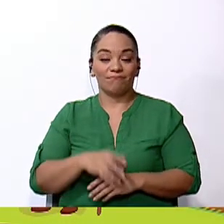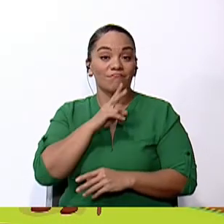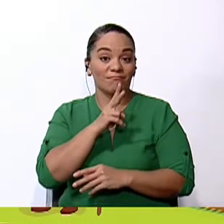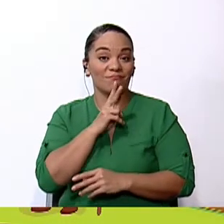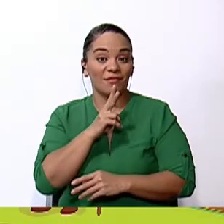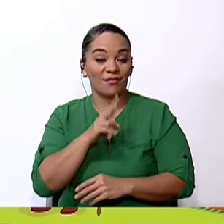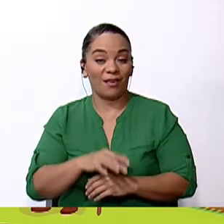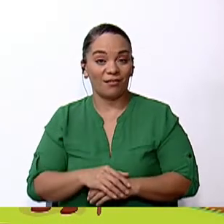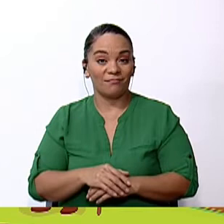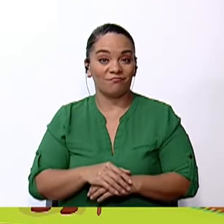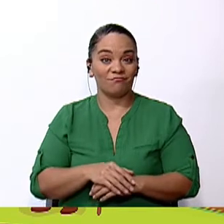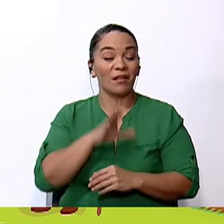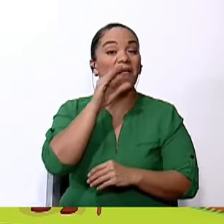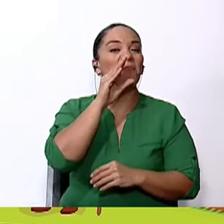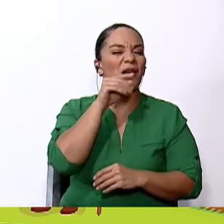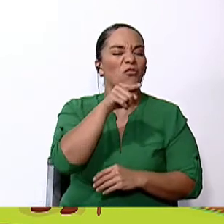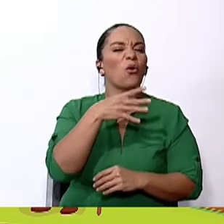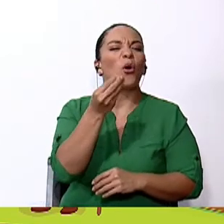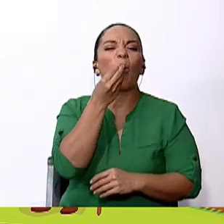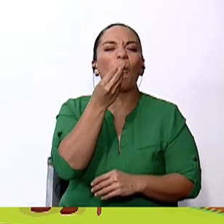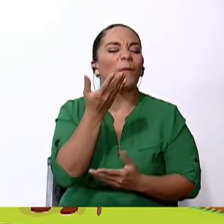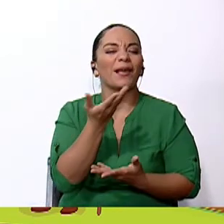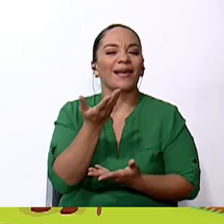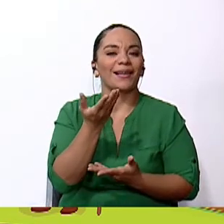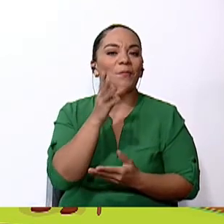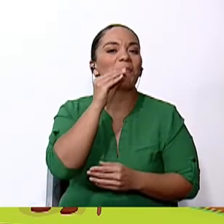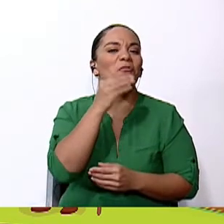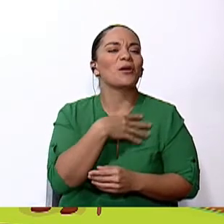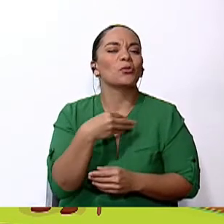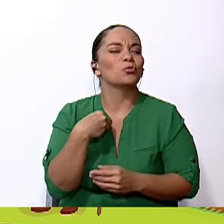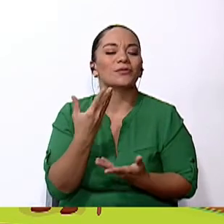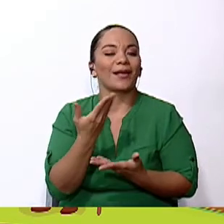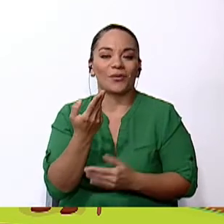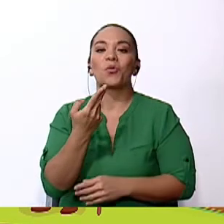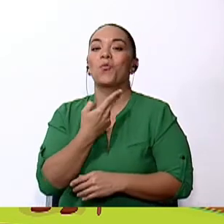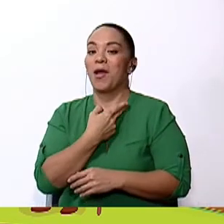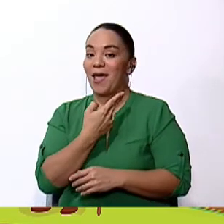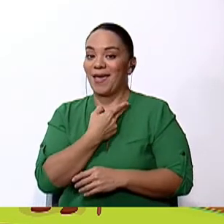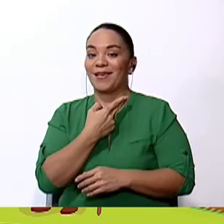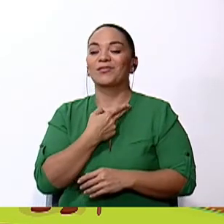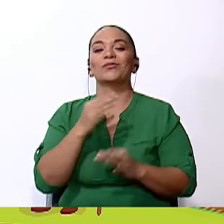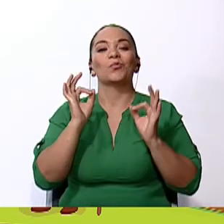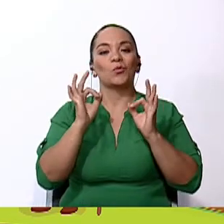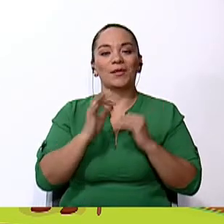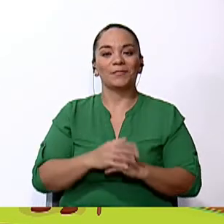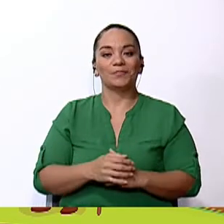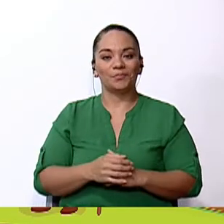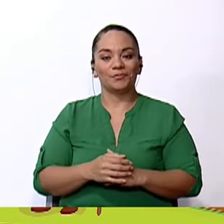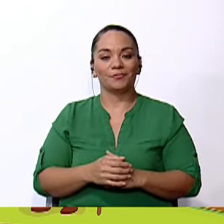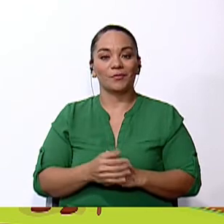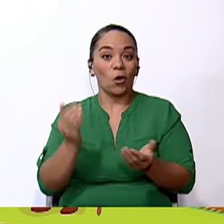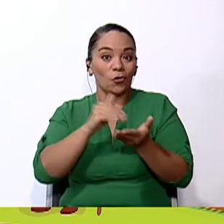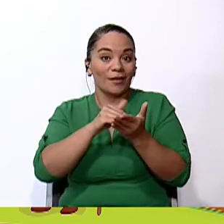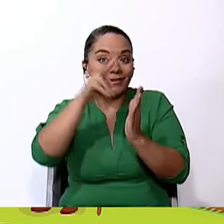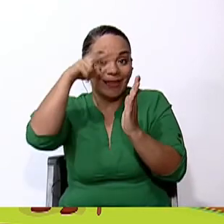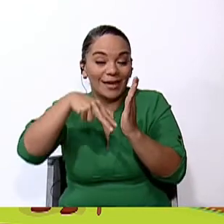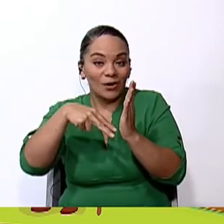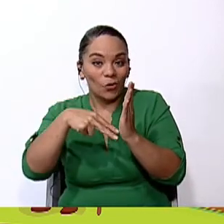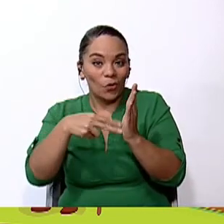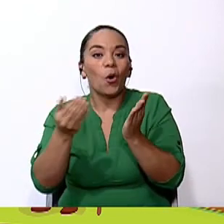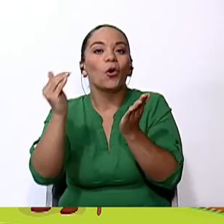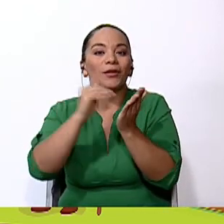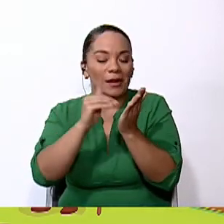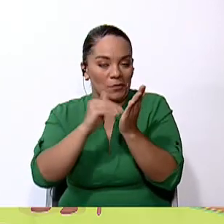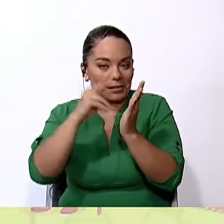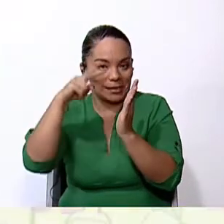¿Cierto? El perro, ¿qué come el perro? Normalmente, hueso. Muy bien, ¿lo leemos otra vez? Bueno, lo vamos a